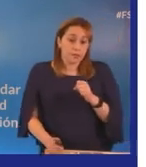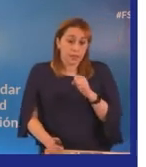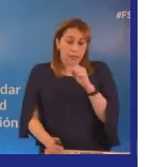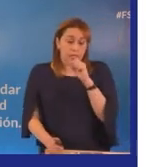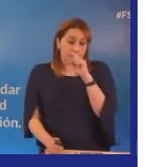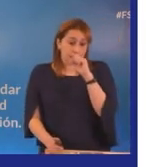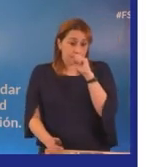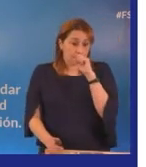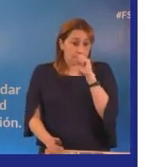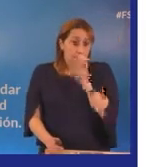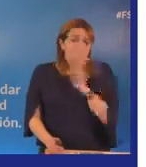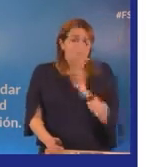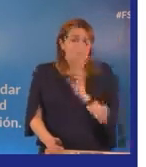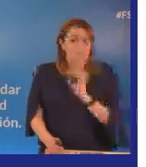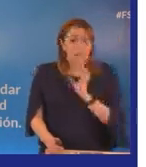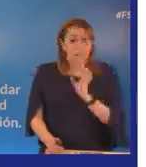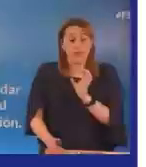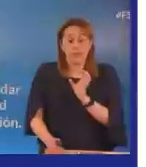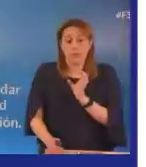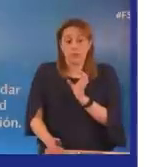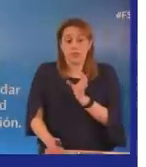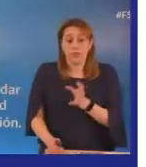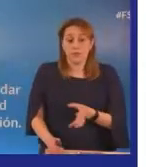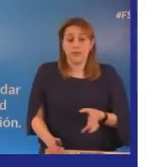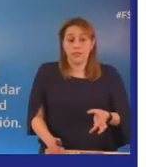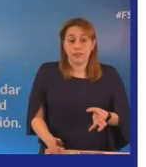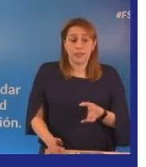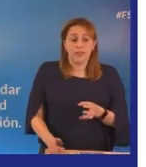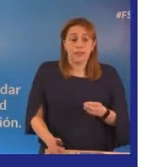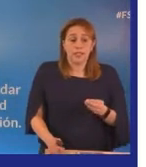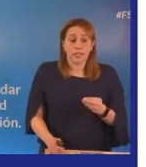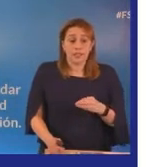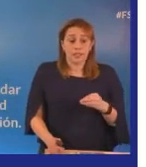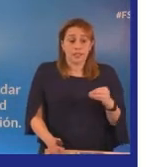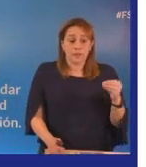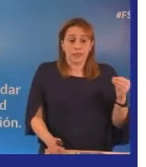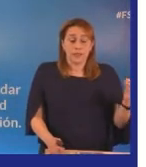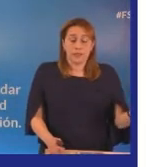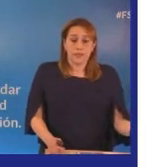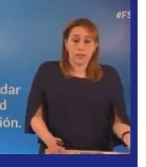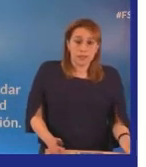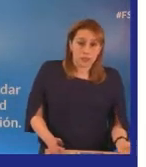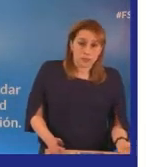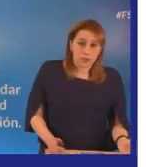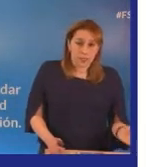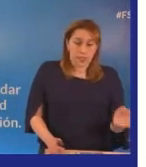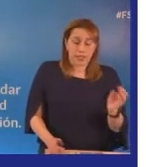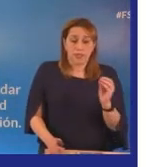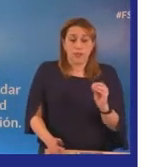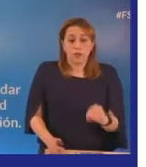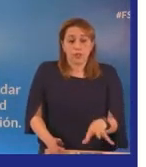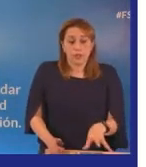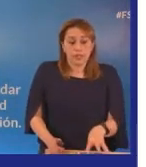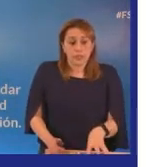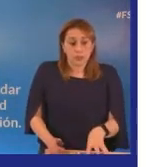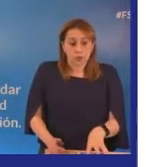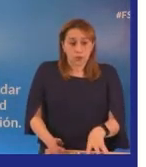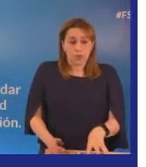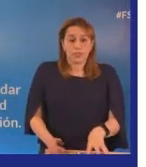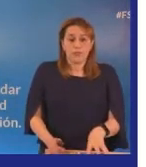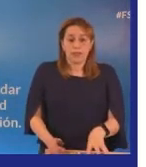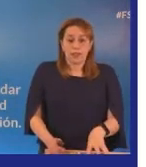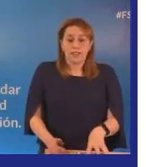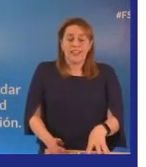Una de las cosas más importantes que deberíamos intervenir, ya sea desde la parte de rehabilitación física o